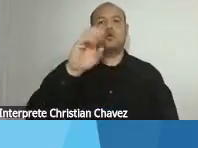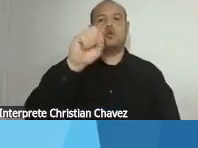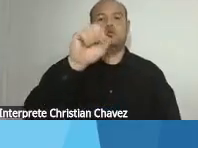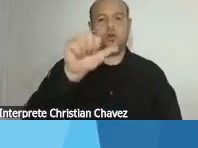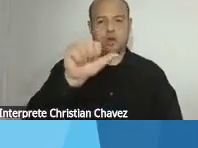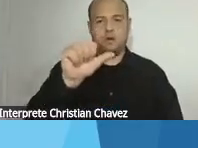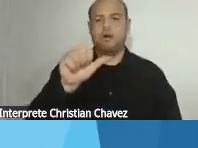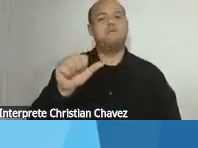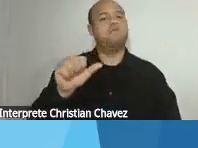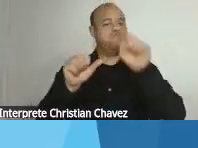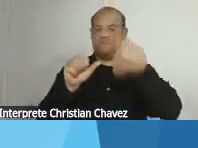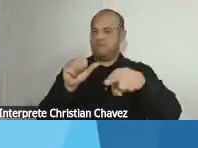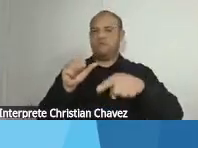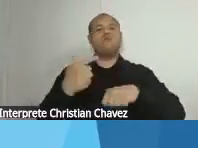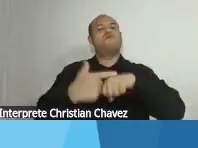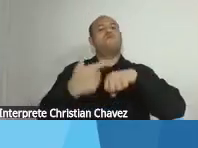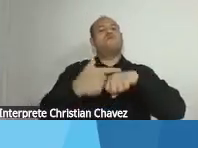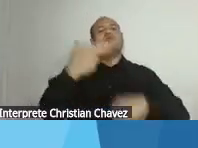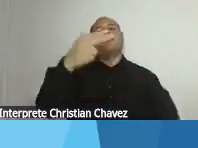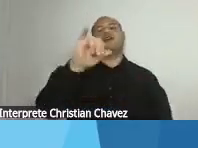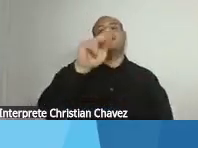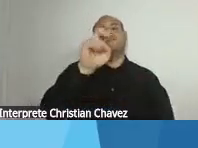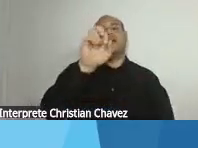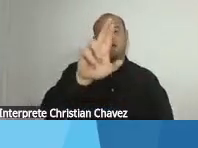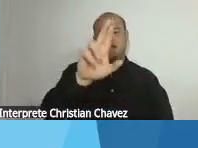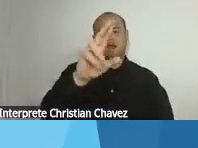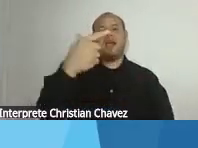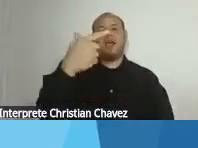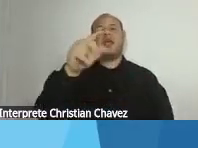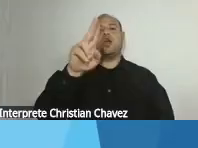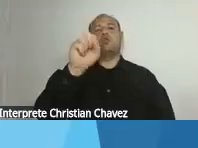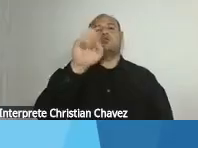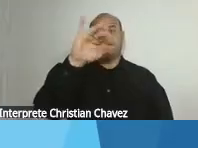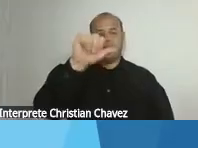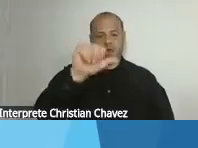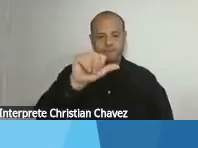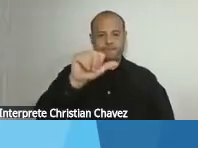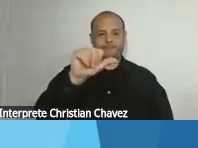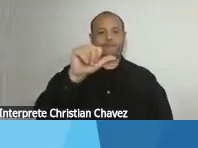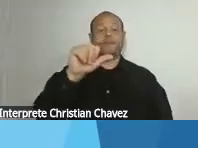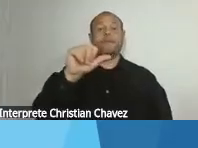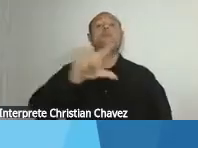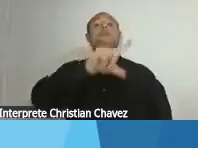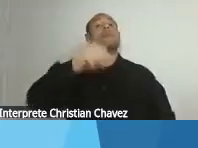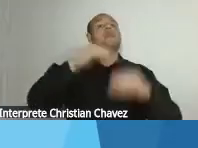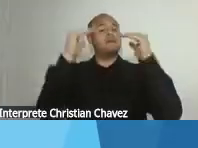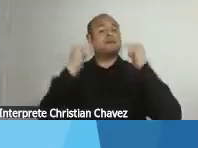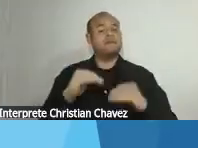También tenemos la diabetes gestacional. Sí, pues aquí en la diabetes